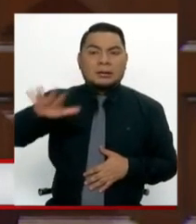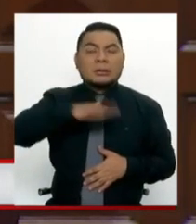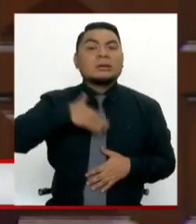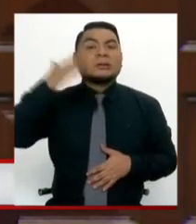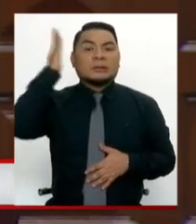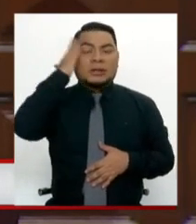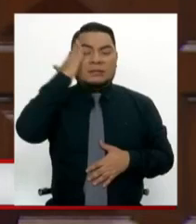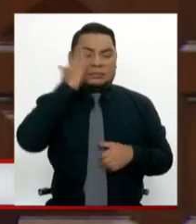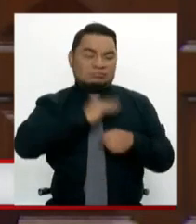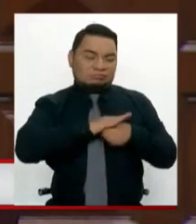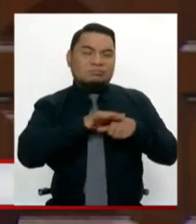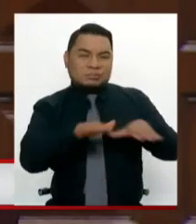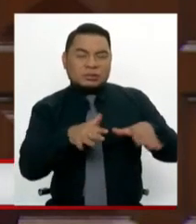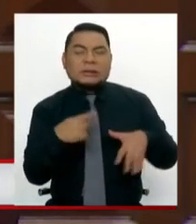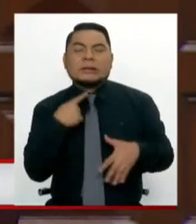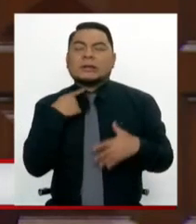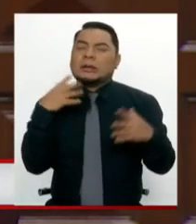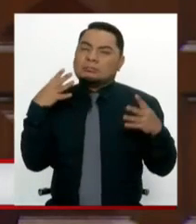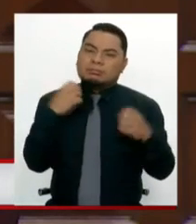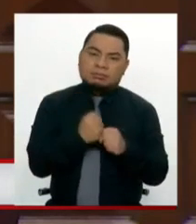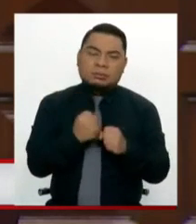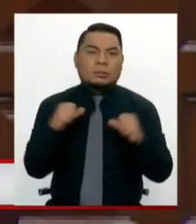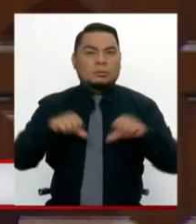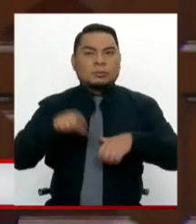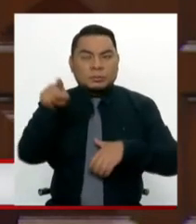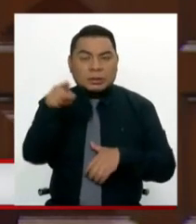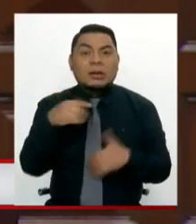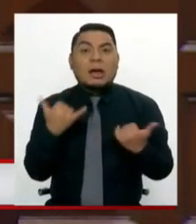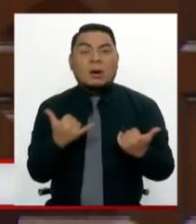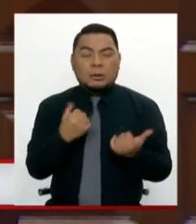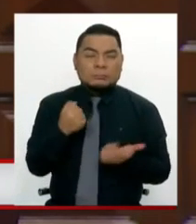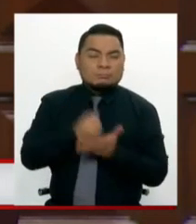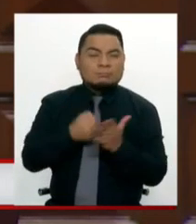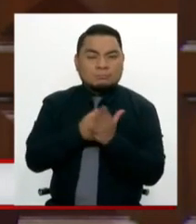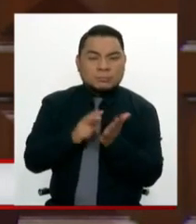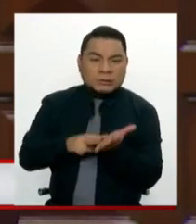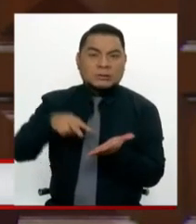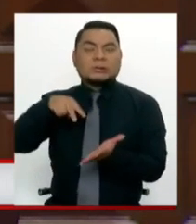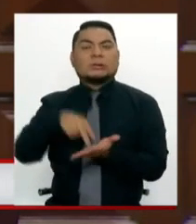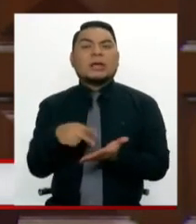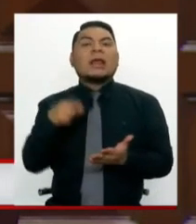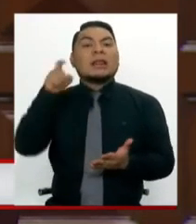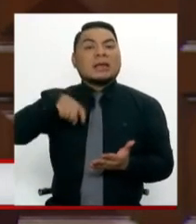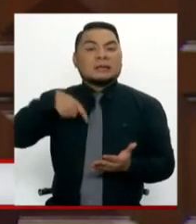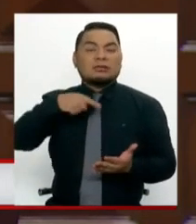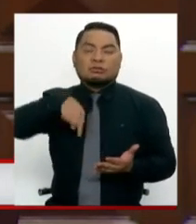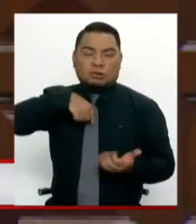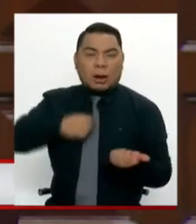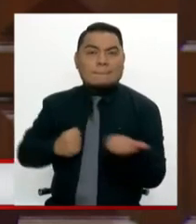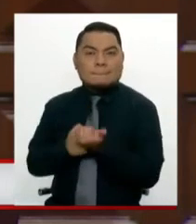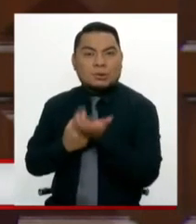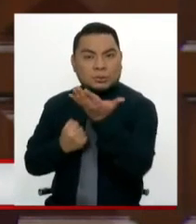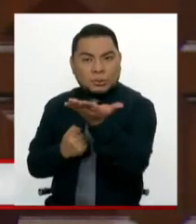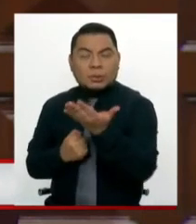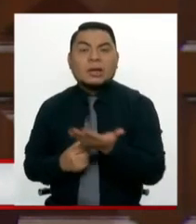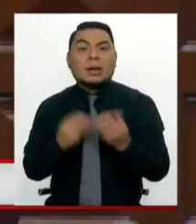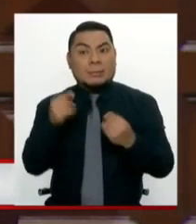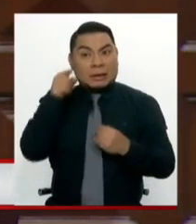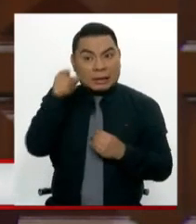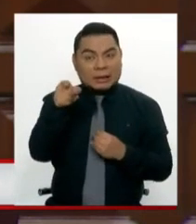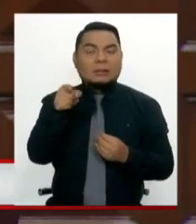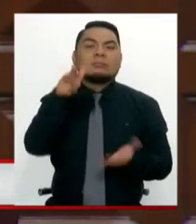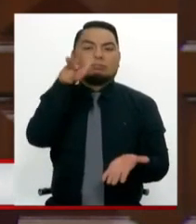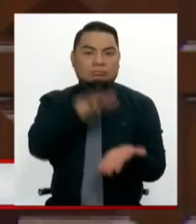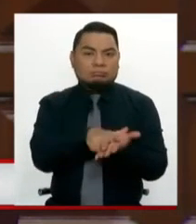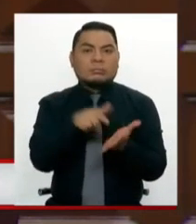que la pandemia los golpeó duramente y para recuperarse requieren de nuestro apoyo. Para ellos hemos